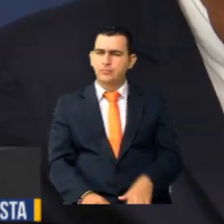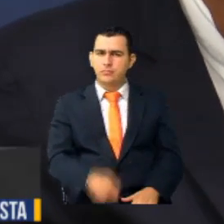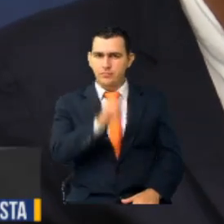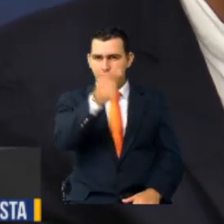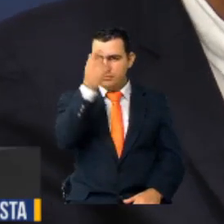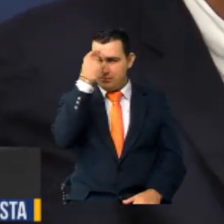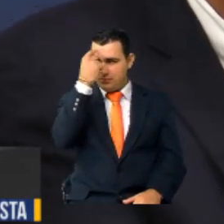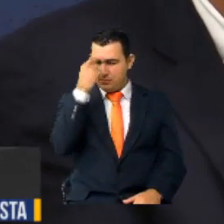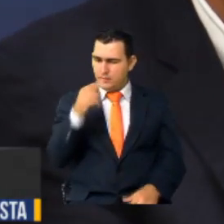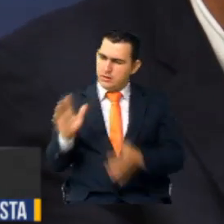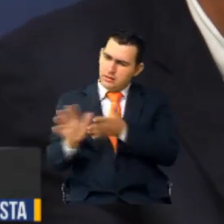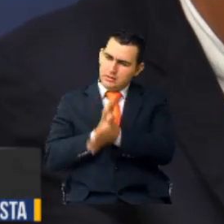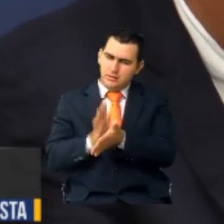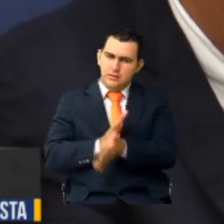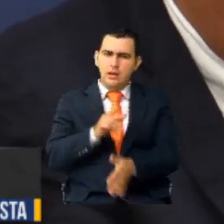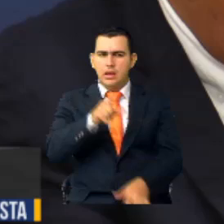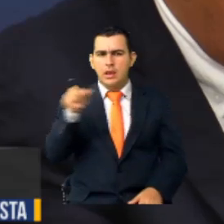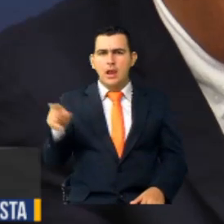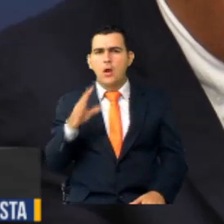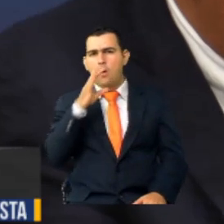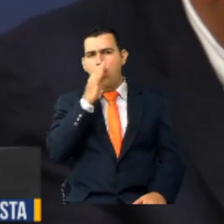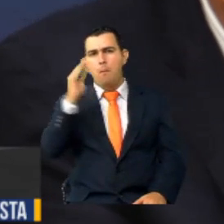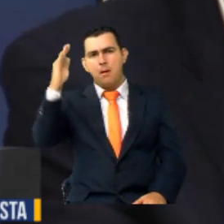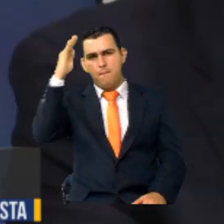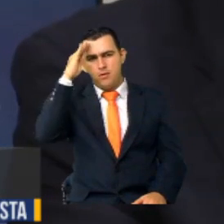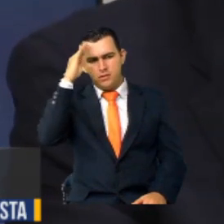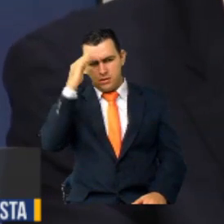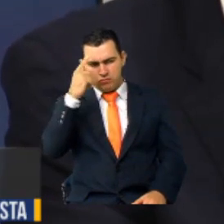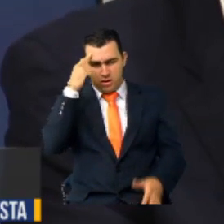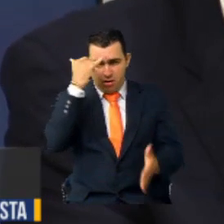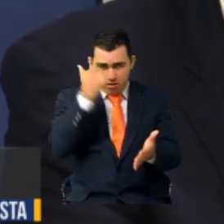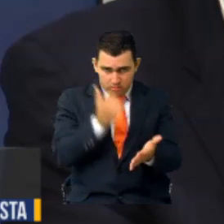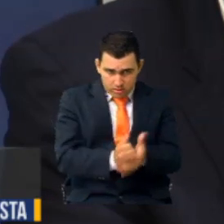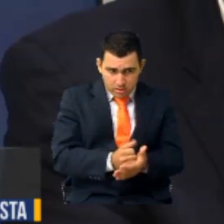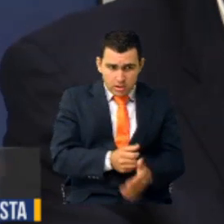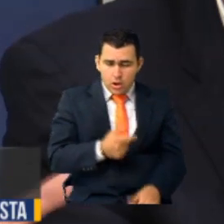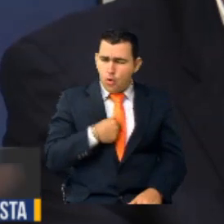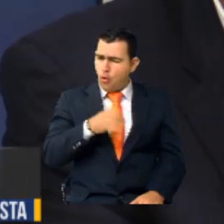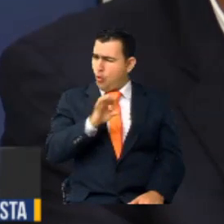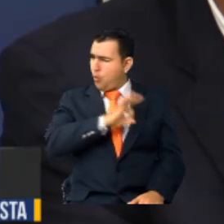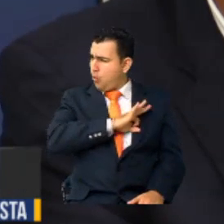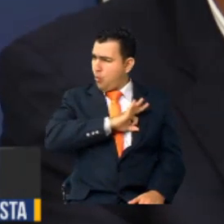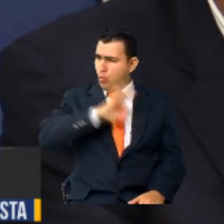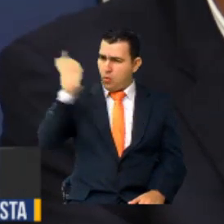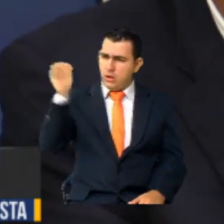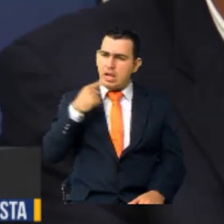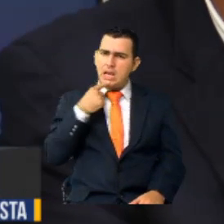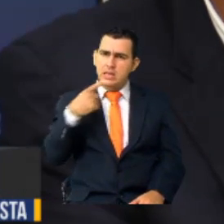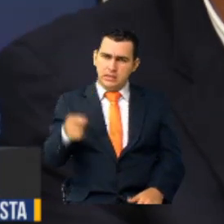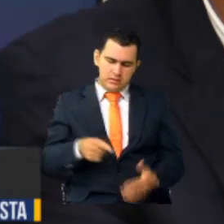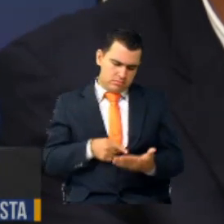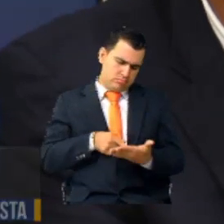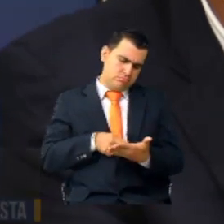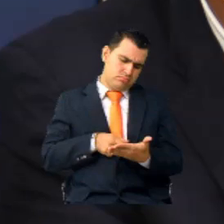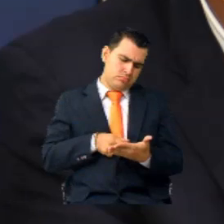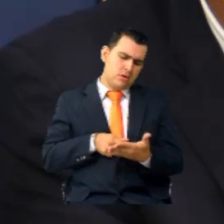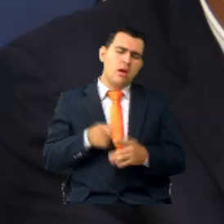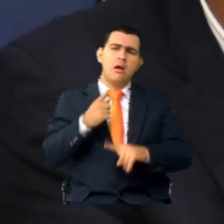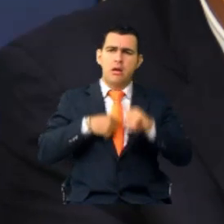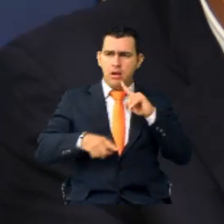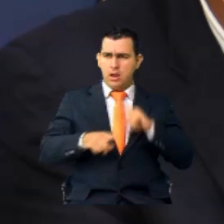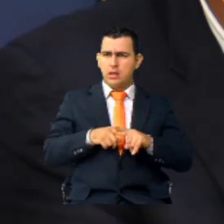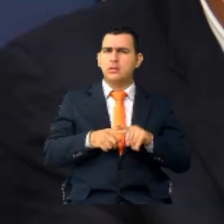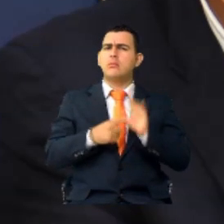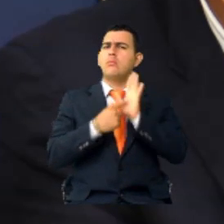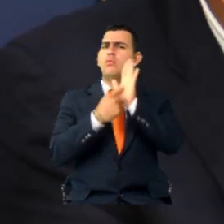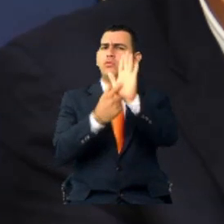que acaba de decir el candidato Horacio Henao, de que él nunca ha votado cuando la registraduría acaba de mostrar un documento